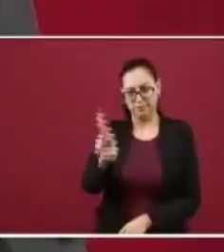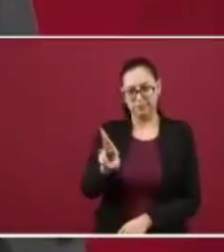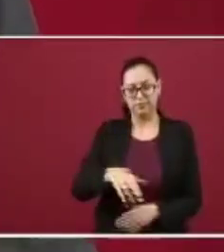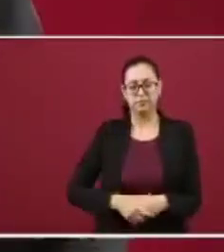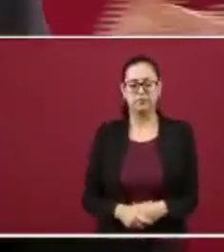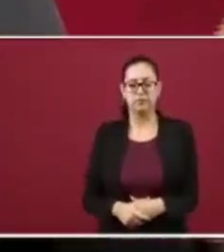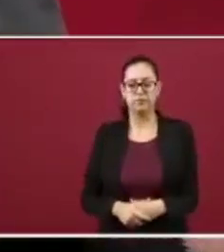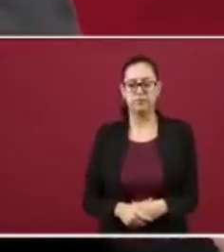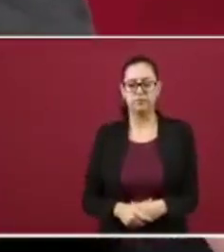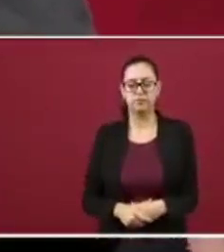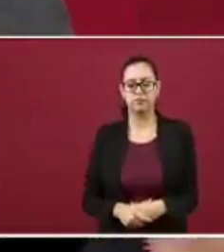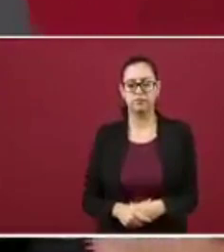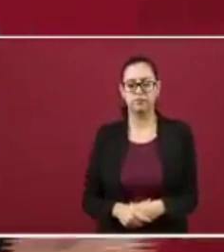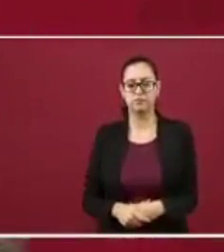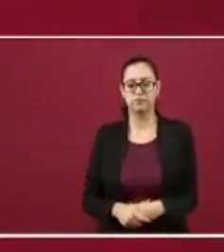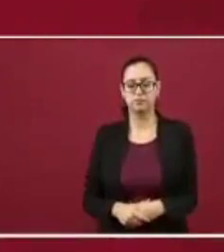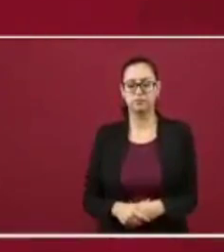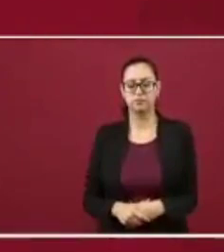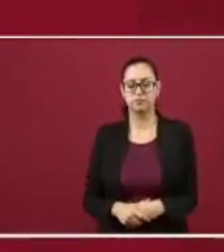Voy